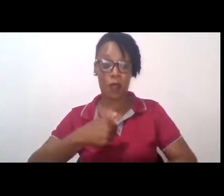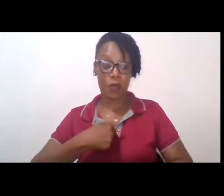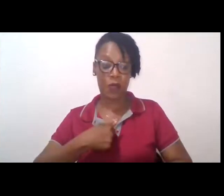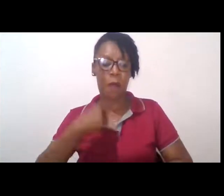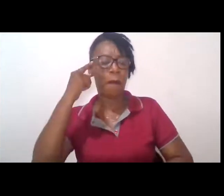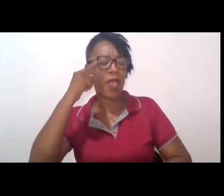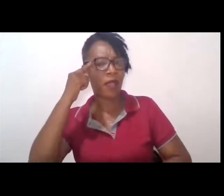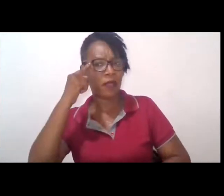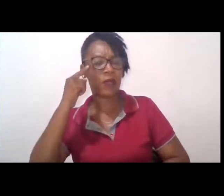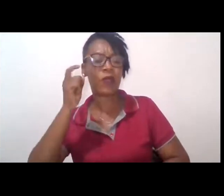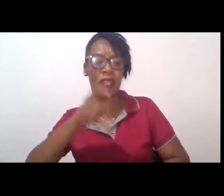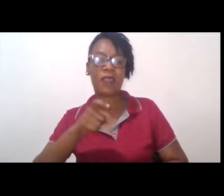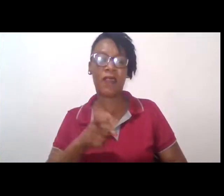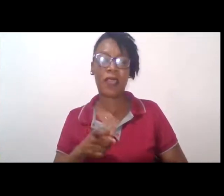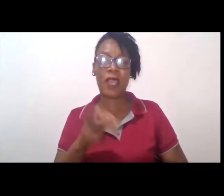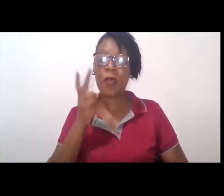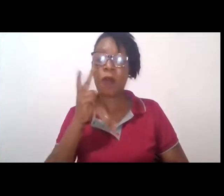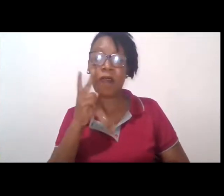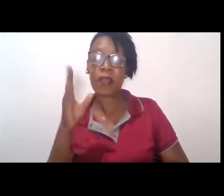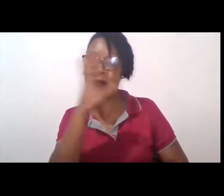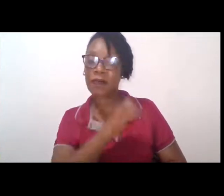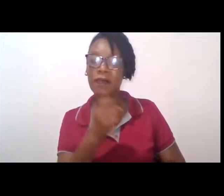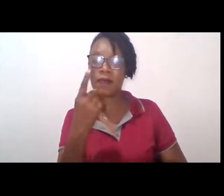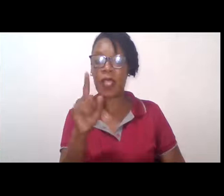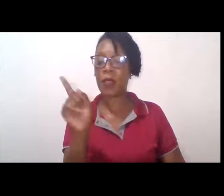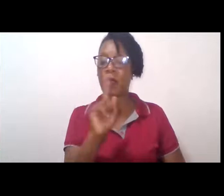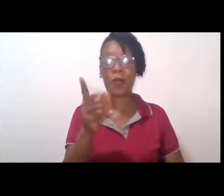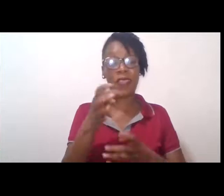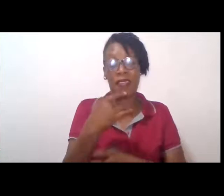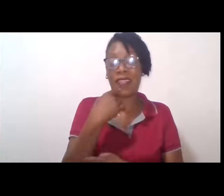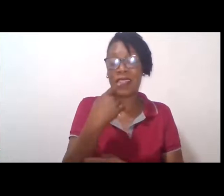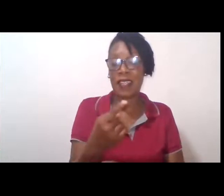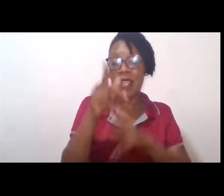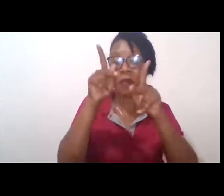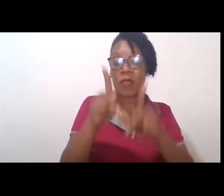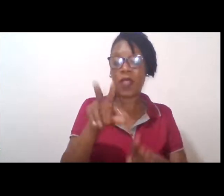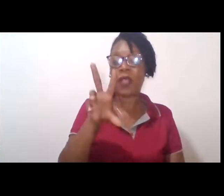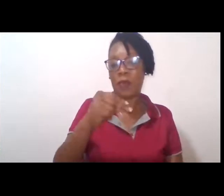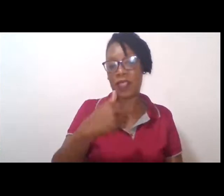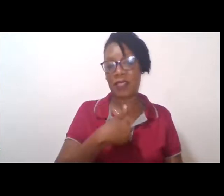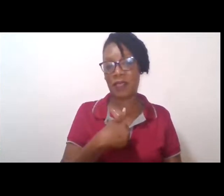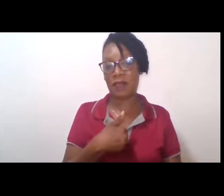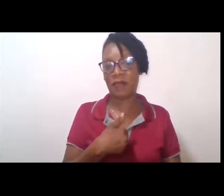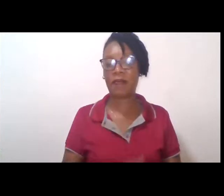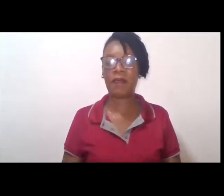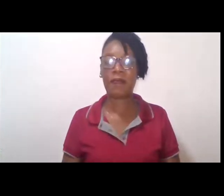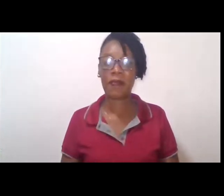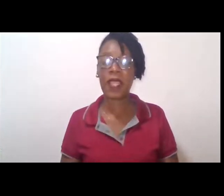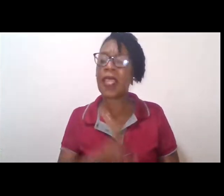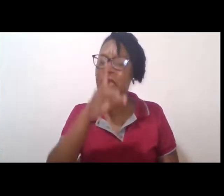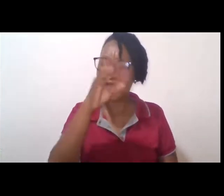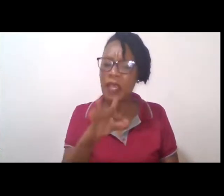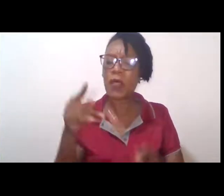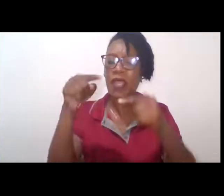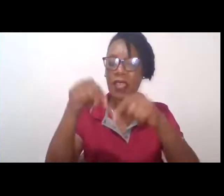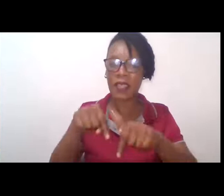como estamos acostumbrados a verlas manifestadas, no quiere decir que la persona no las tenga. Y creo que aquí